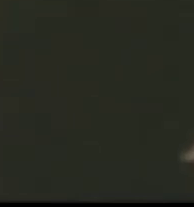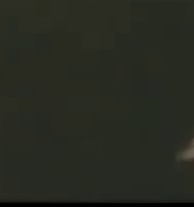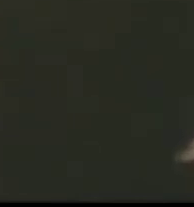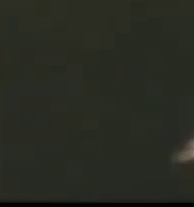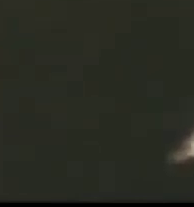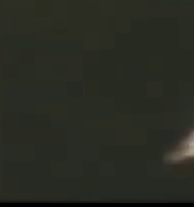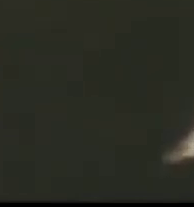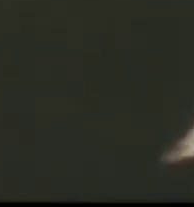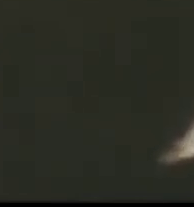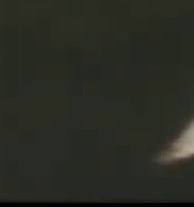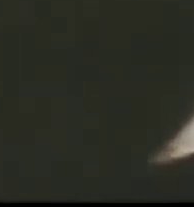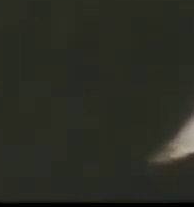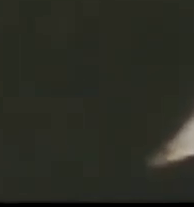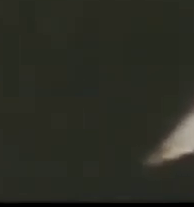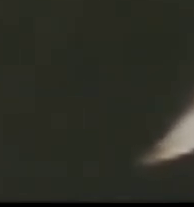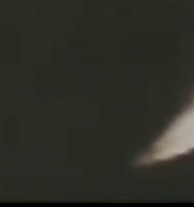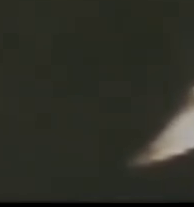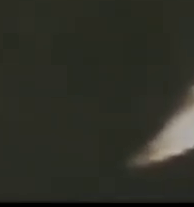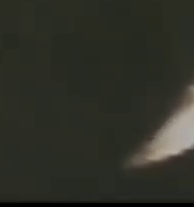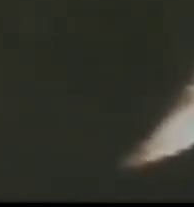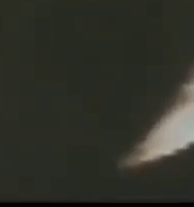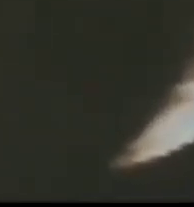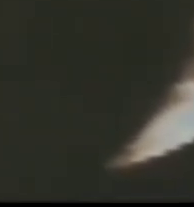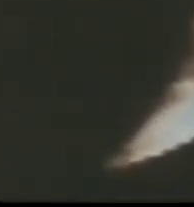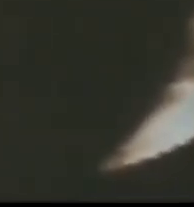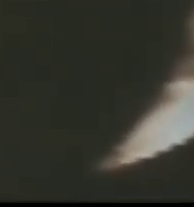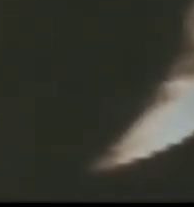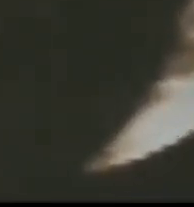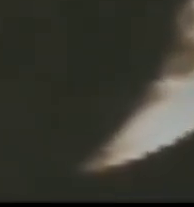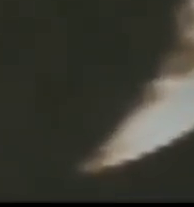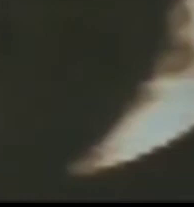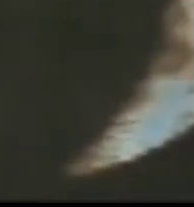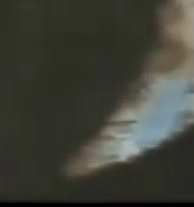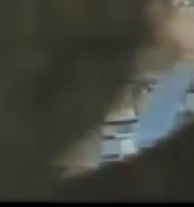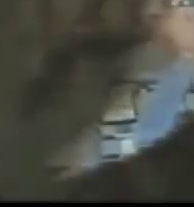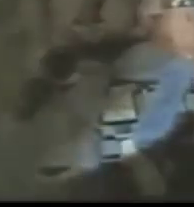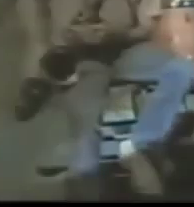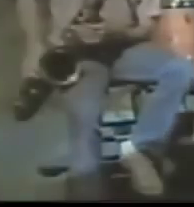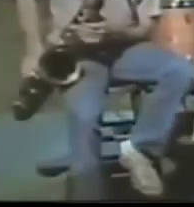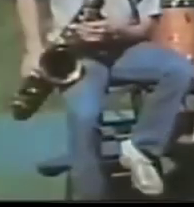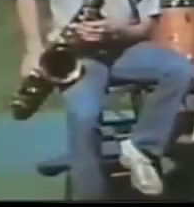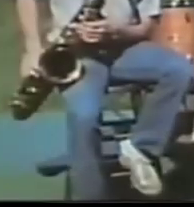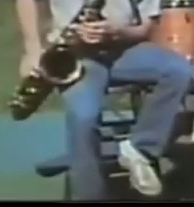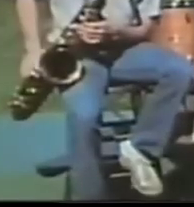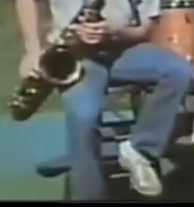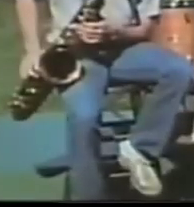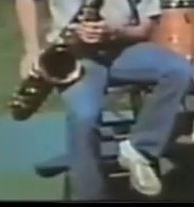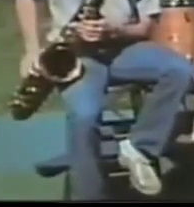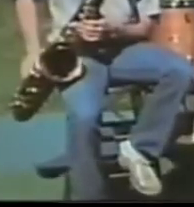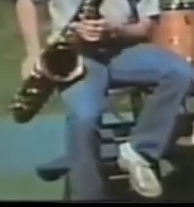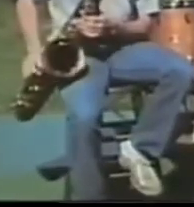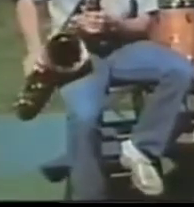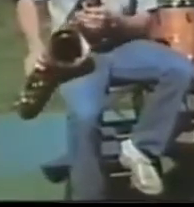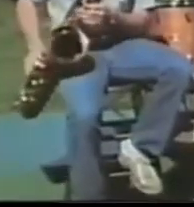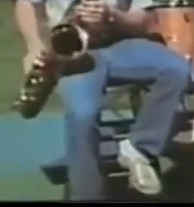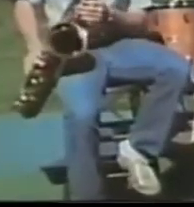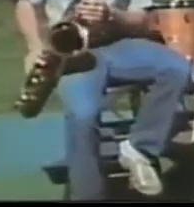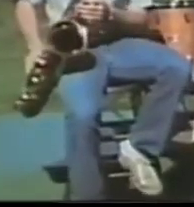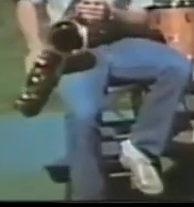sonoras producidas por la erupción de un volcán en Io, la luna de Júpiter, jamás podrían alcanzar la Tierra.